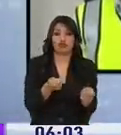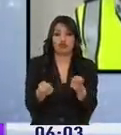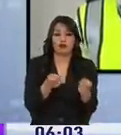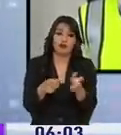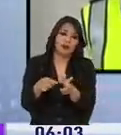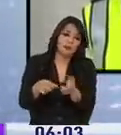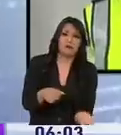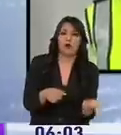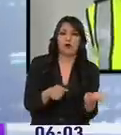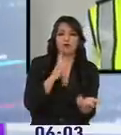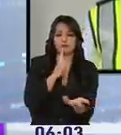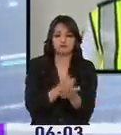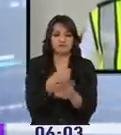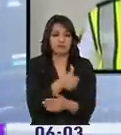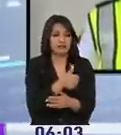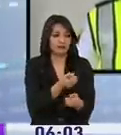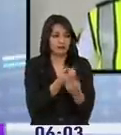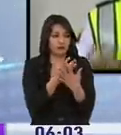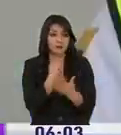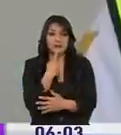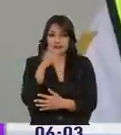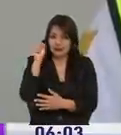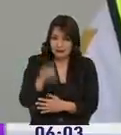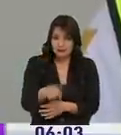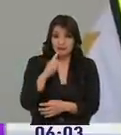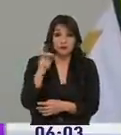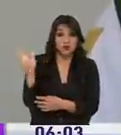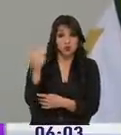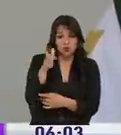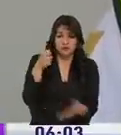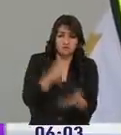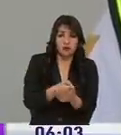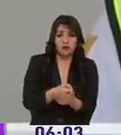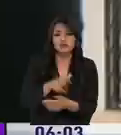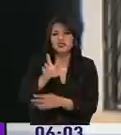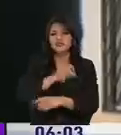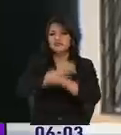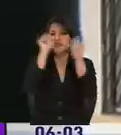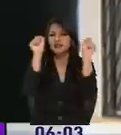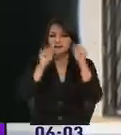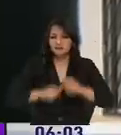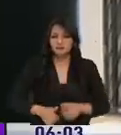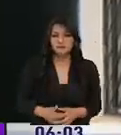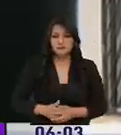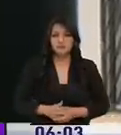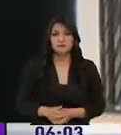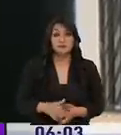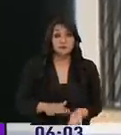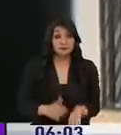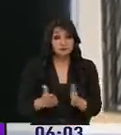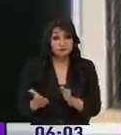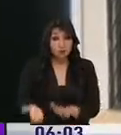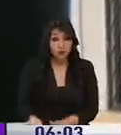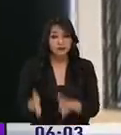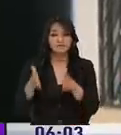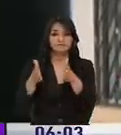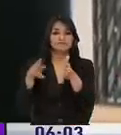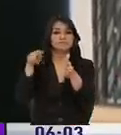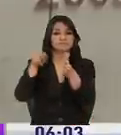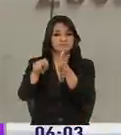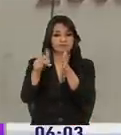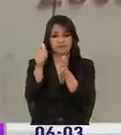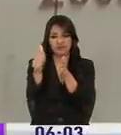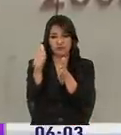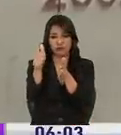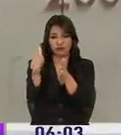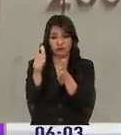o sea, según versiones moradas del lugar dicen que ellos escucharon el estruendo a partir de las 3 de la mañana. El cuerpo fue trasladado hasta la morgue del cantón. Se